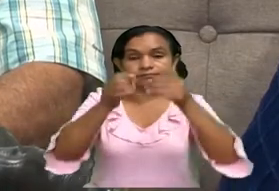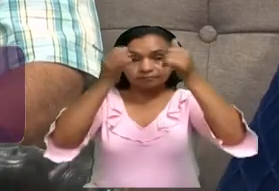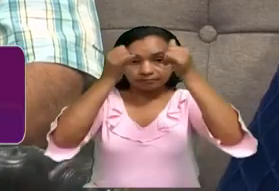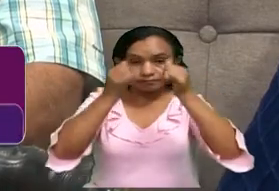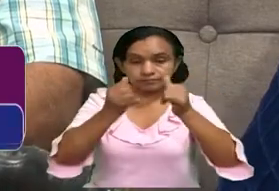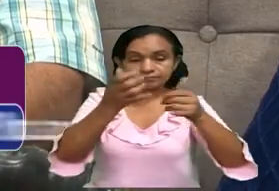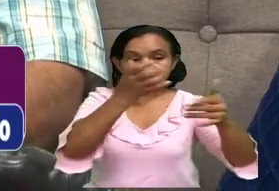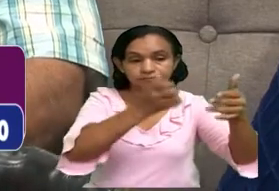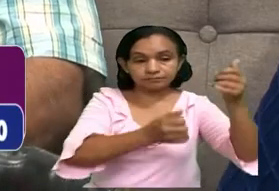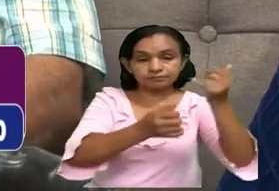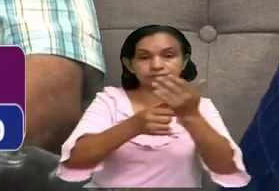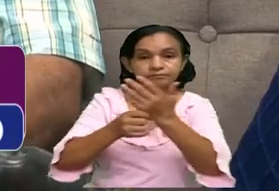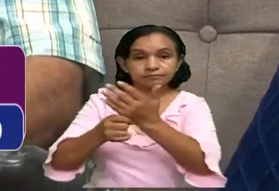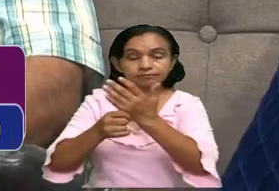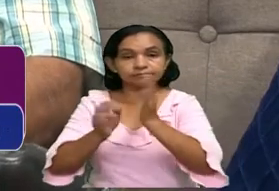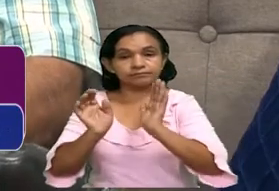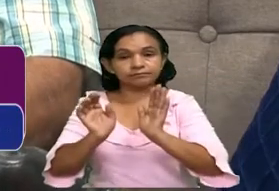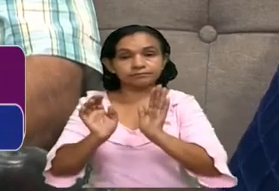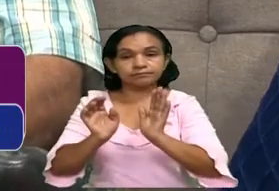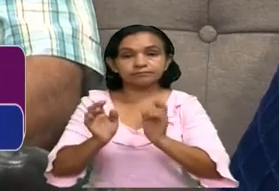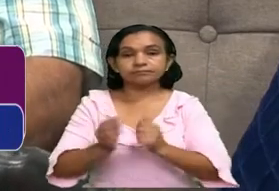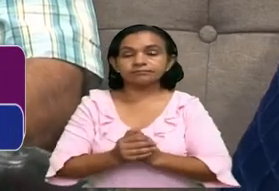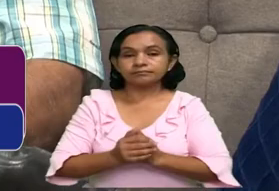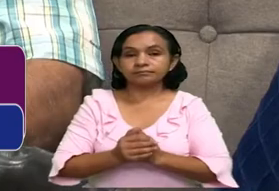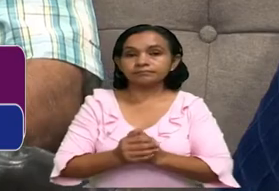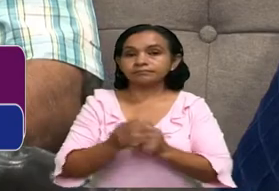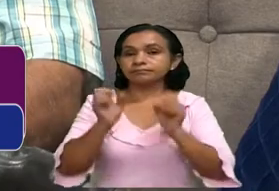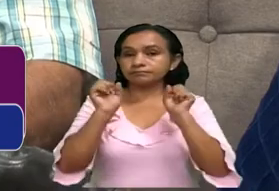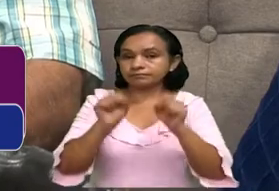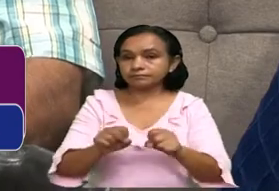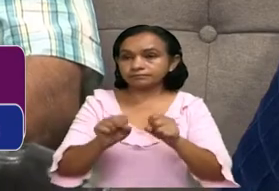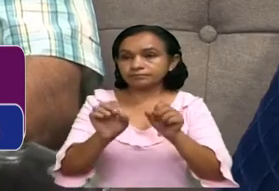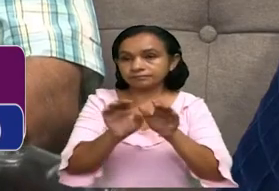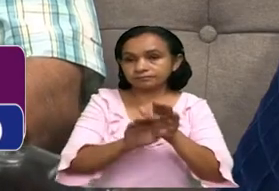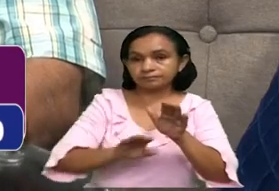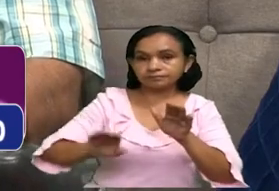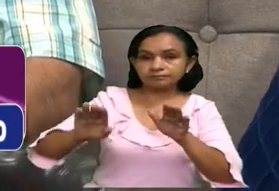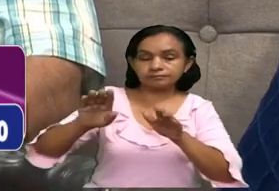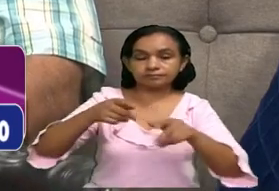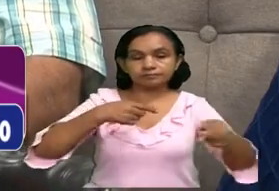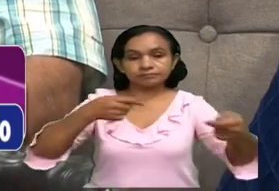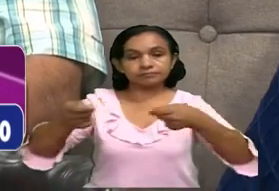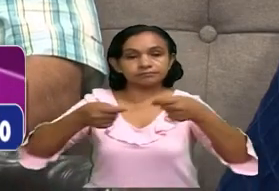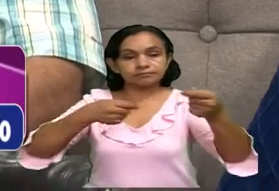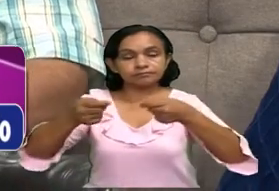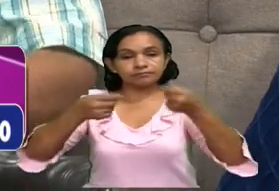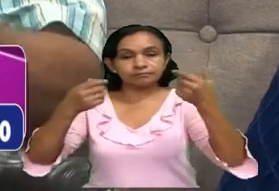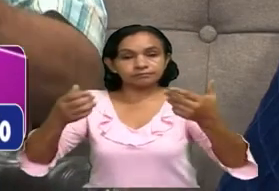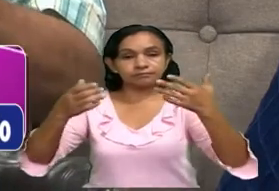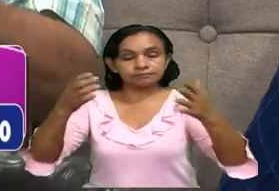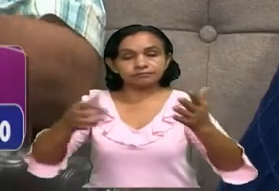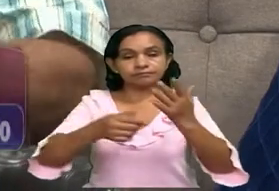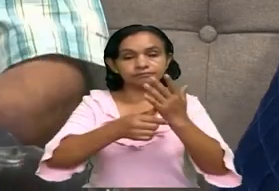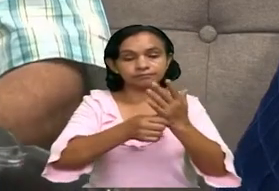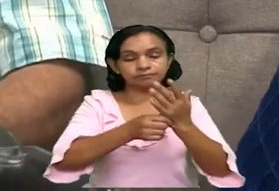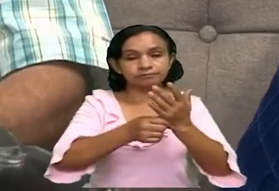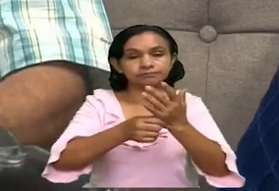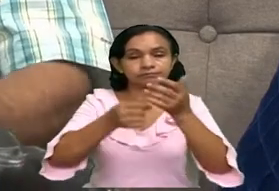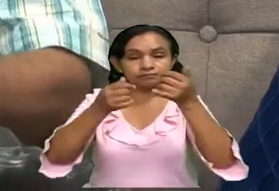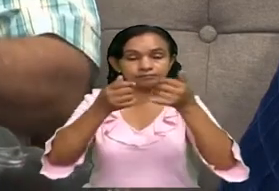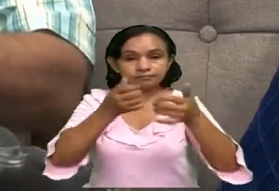esa es, digamos, la madre del cordero. Lograr elevar la productividad significa disminuir